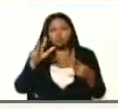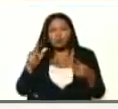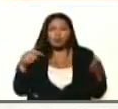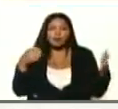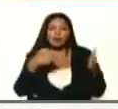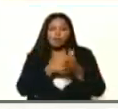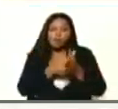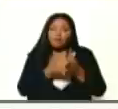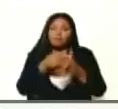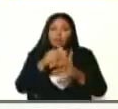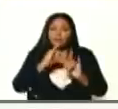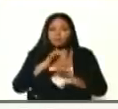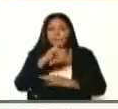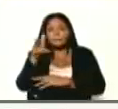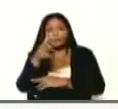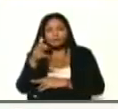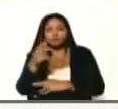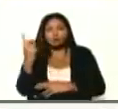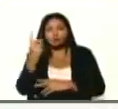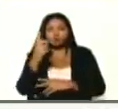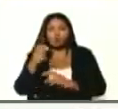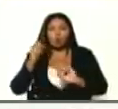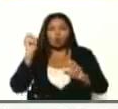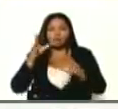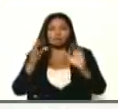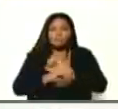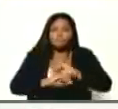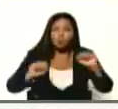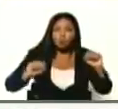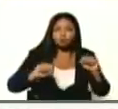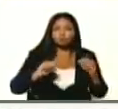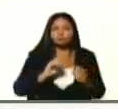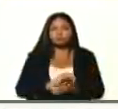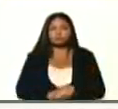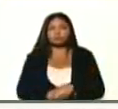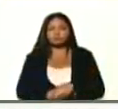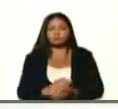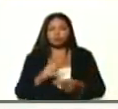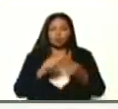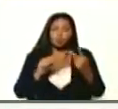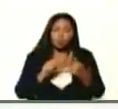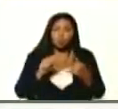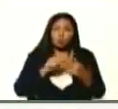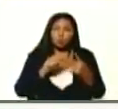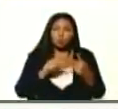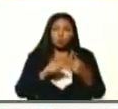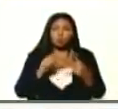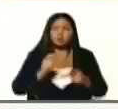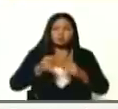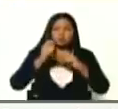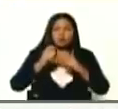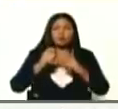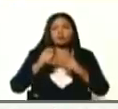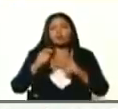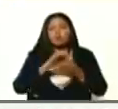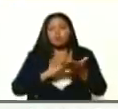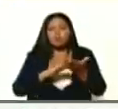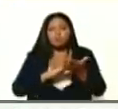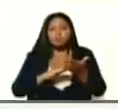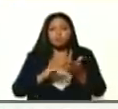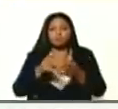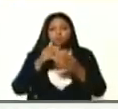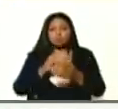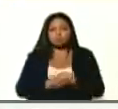fusil, 2 lanzagranadas, un conjunto de disparador para fusil, un resorte recuperador para fusil,